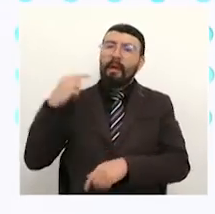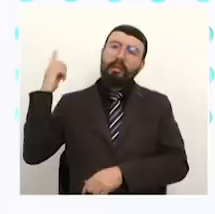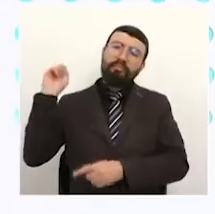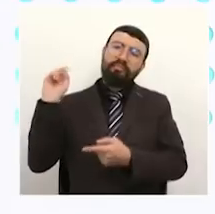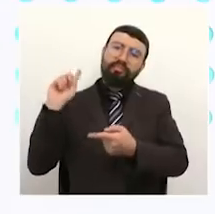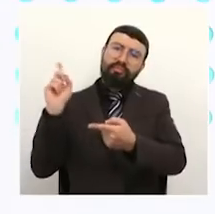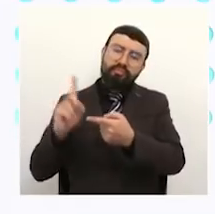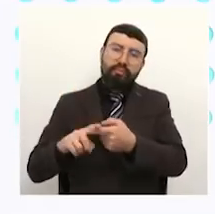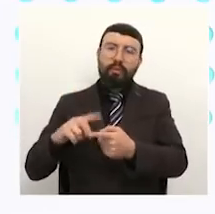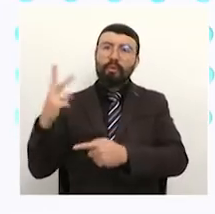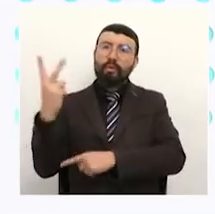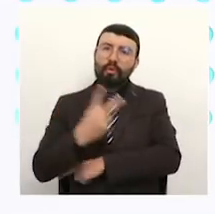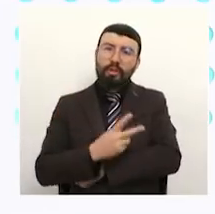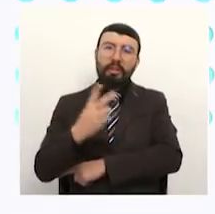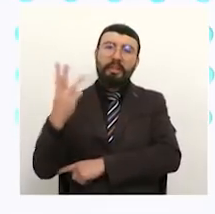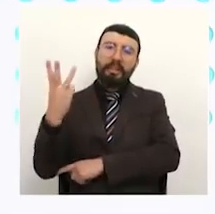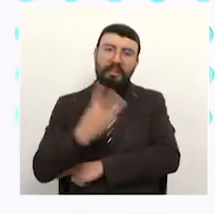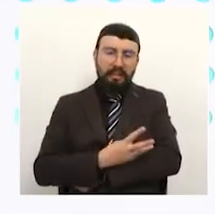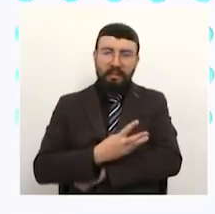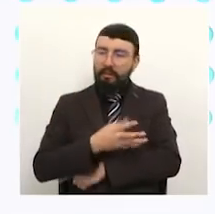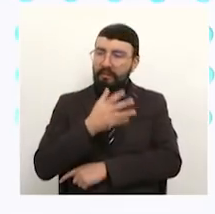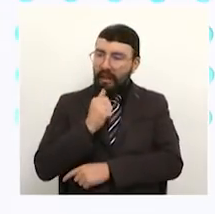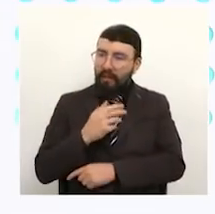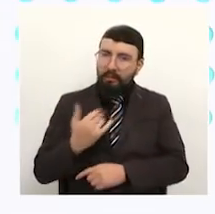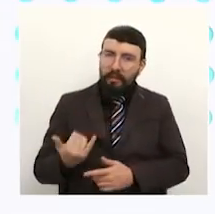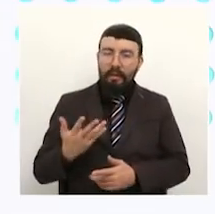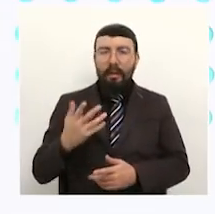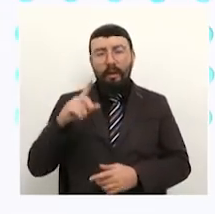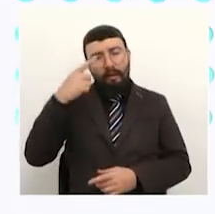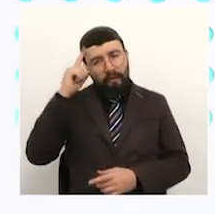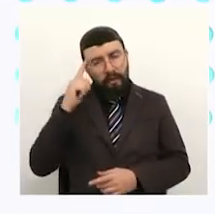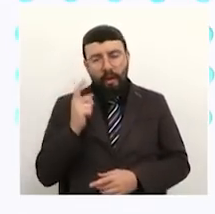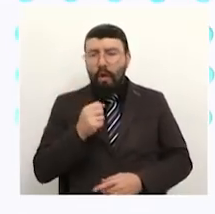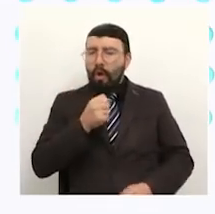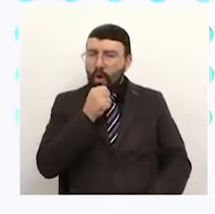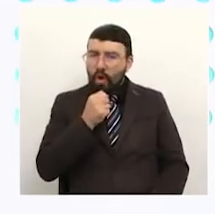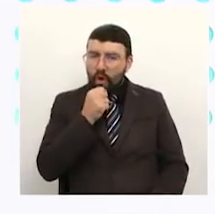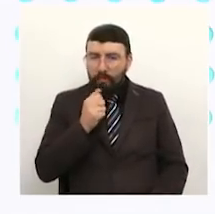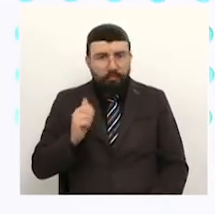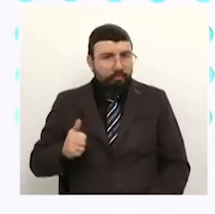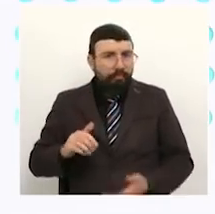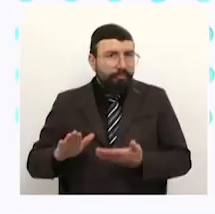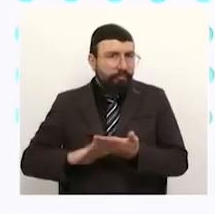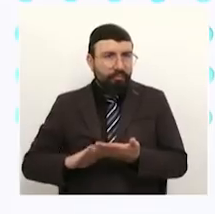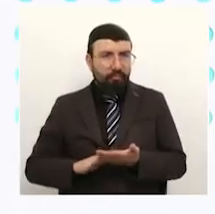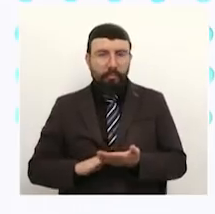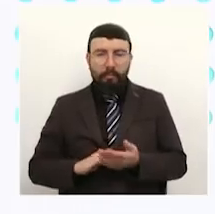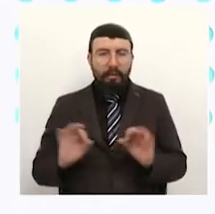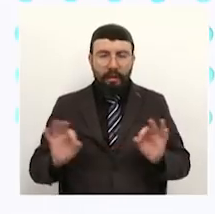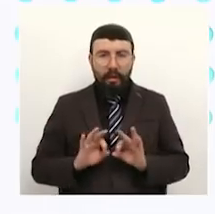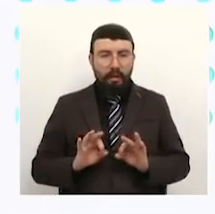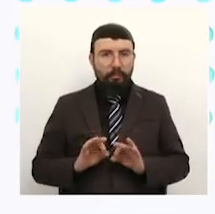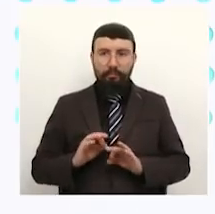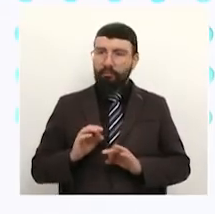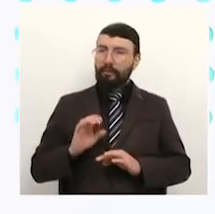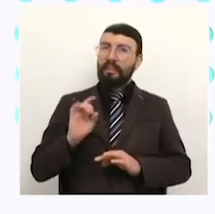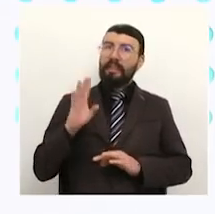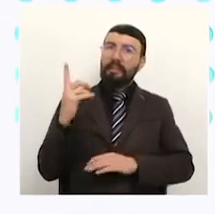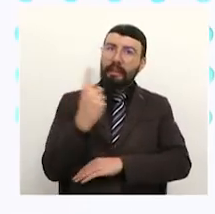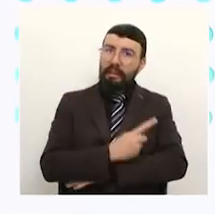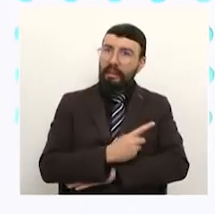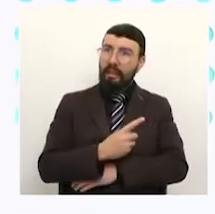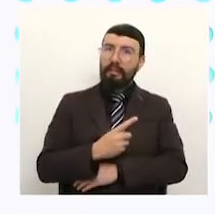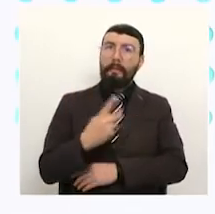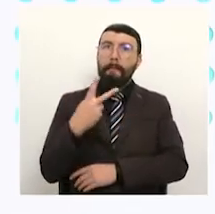días de la bronquitis y la cosita maluca y la fiebre cita y en fin que pase y se resuelve sola sino que se perpetúe aparece 15 días o más